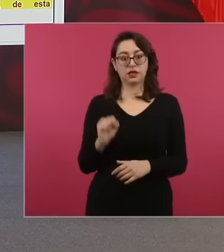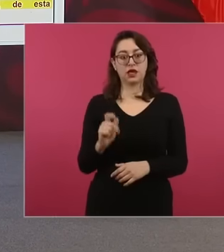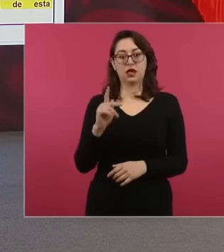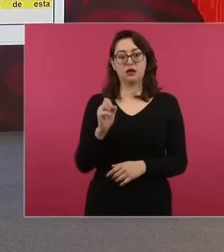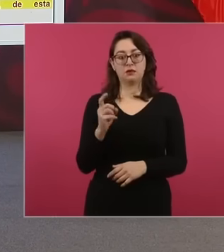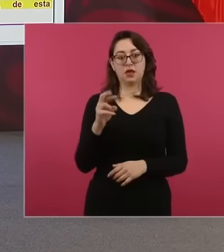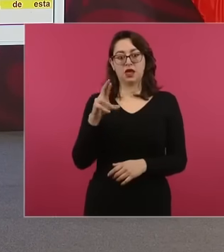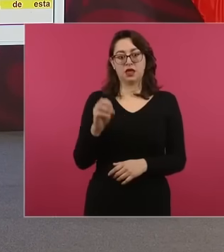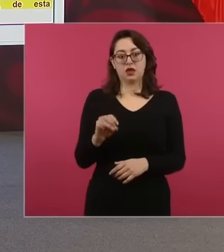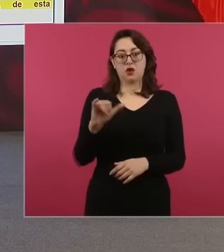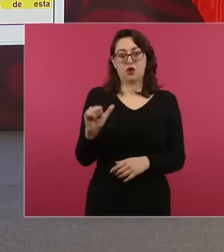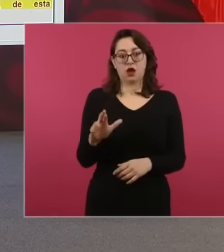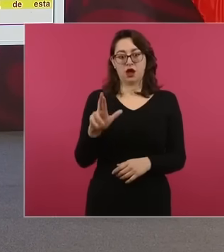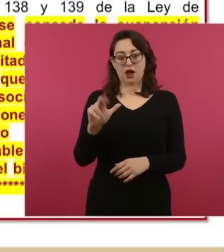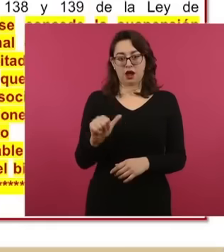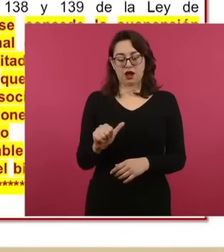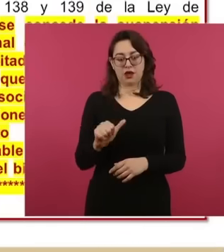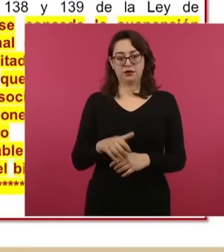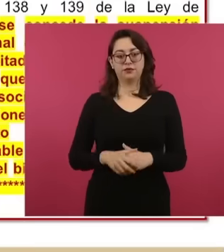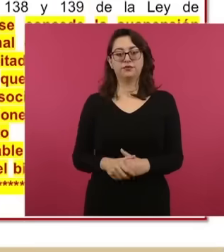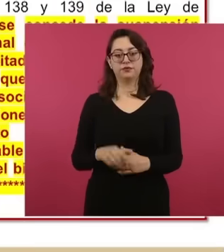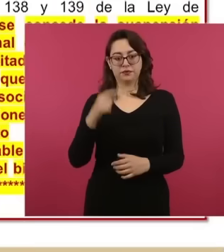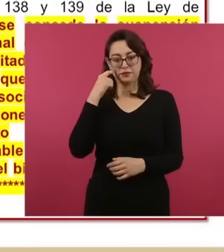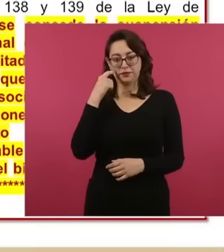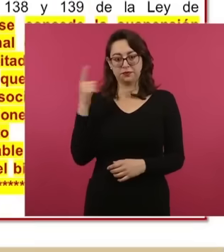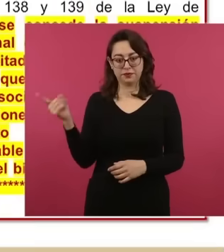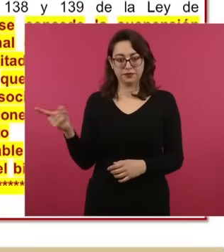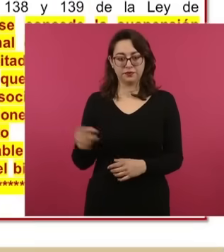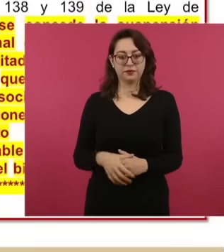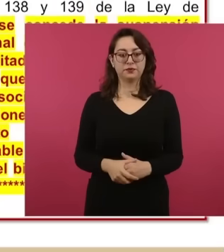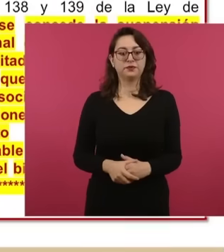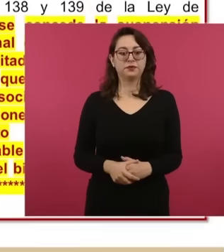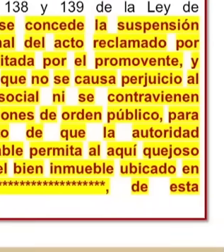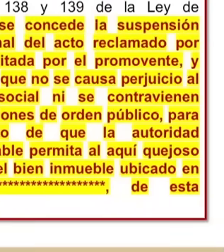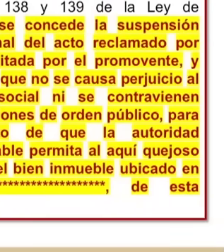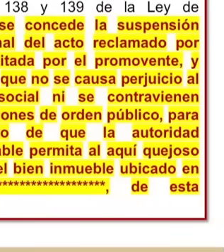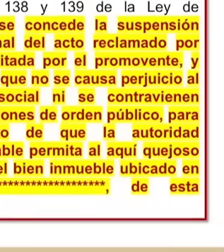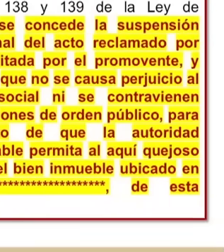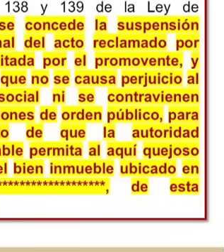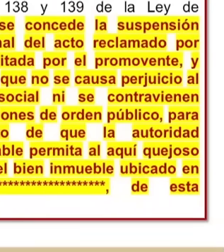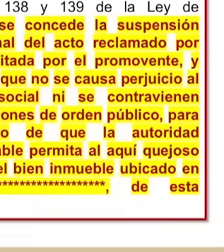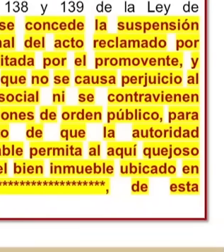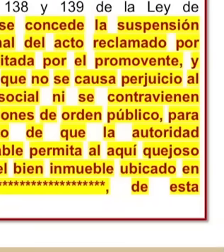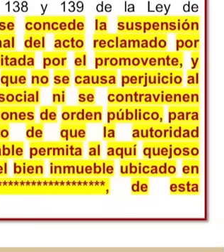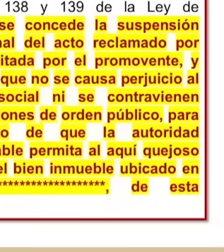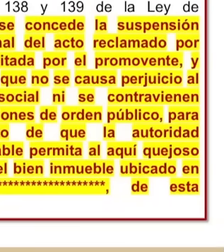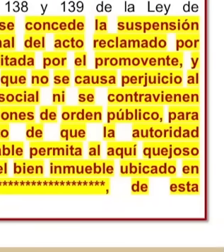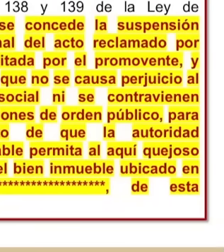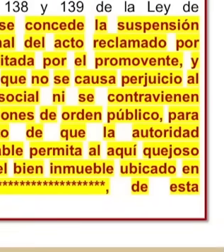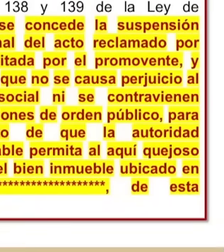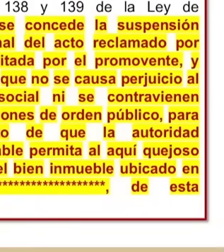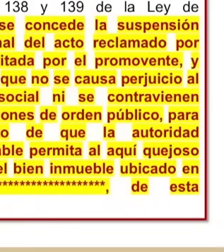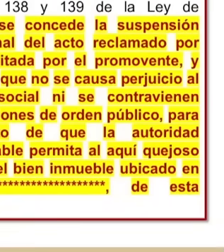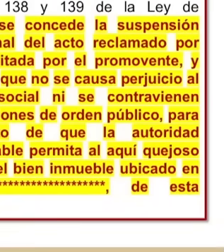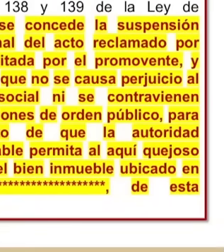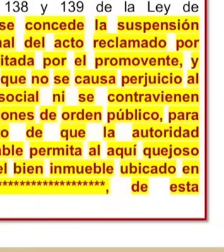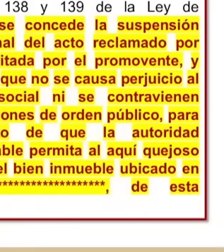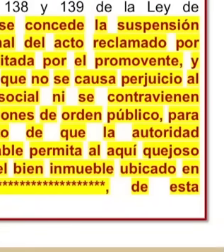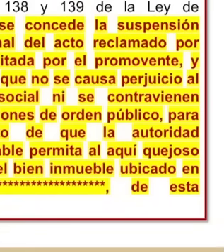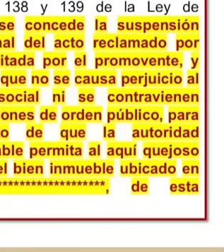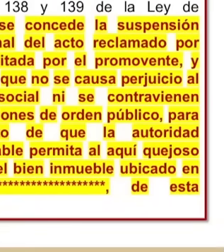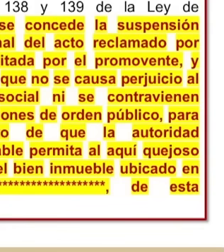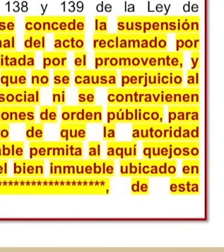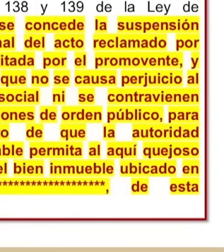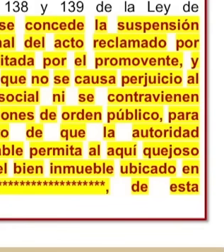él concedió la suspensión provisional para que se devolviera un inmueble en cuyo interior se había asegurado